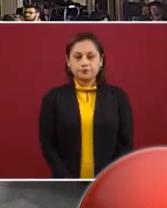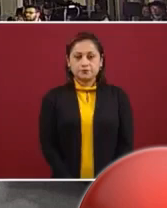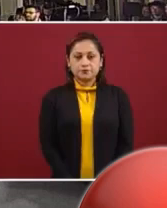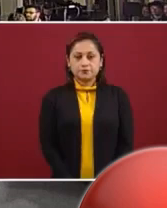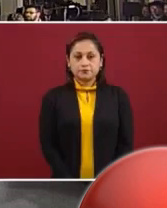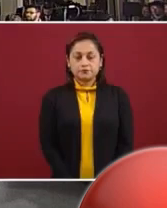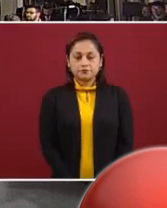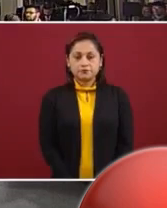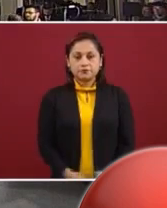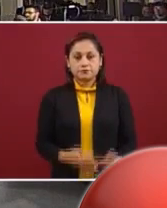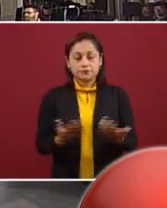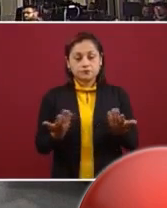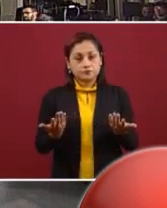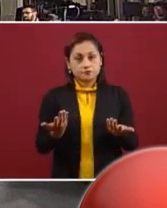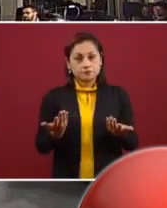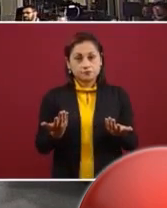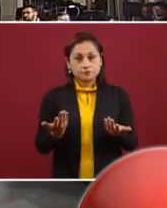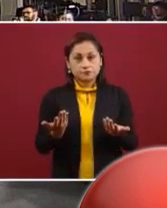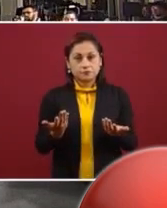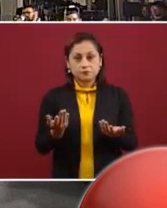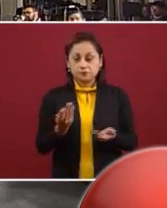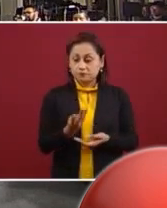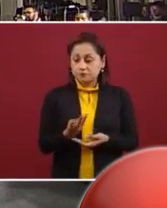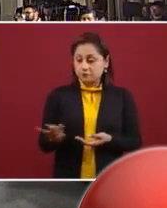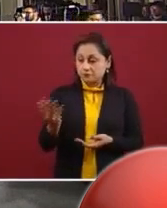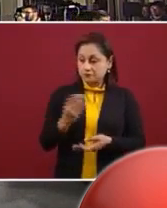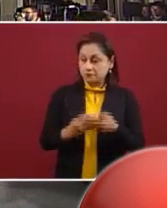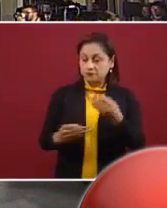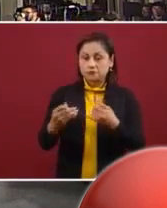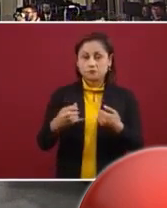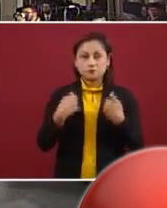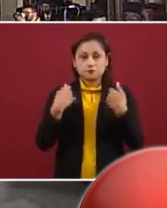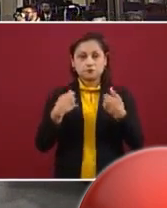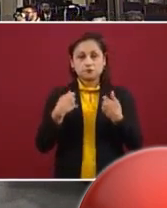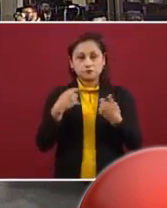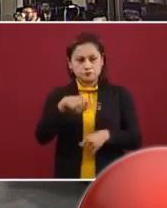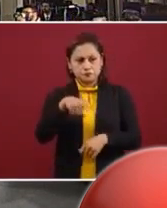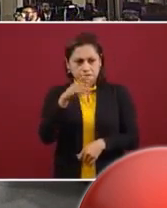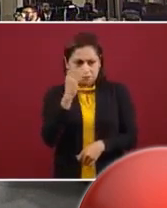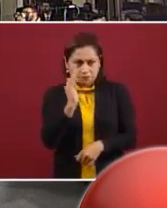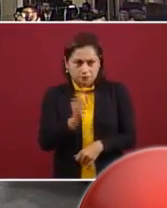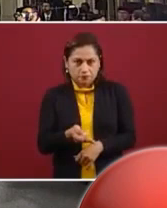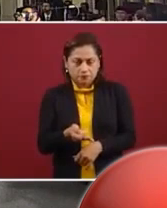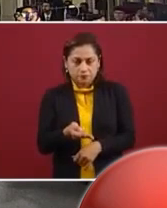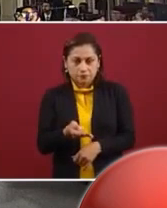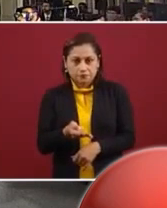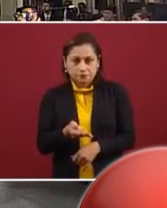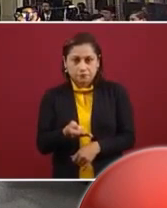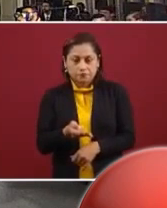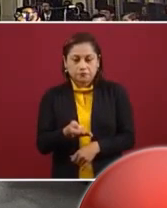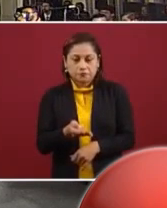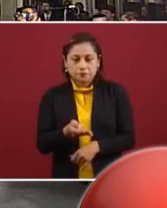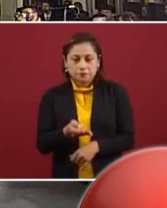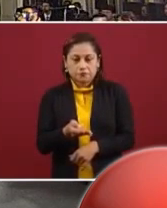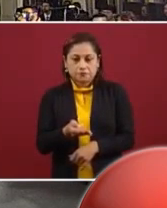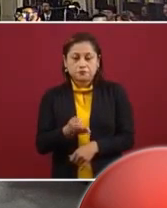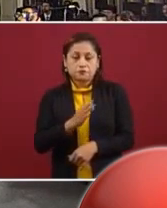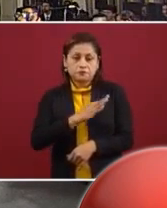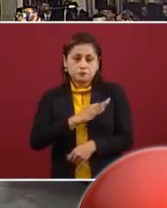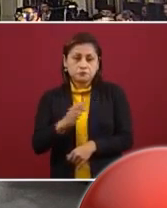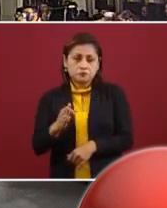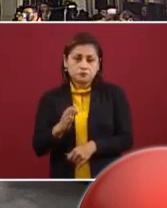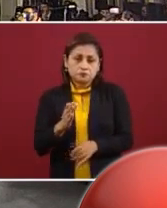Bueno, si están todos los jóvenes, y si les parece, nos lleva un poco de tiempo,